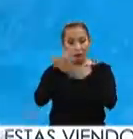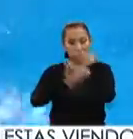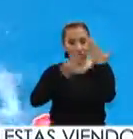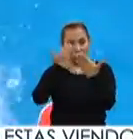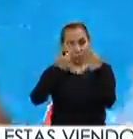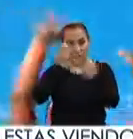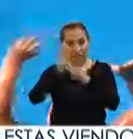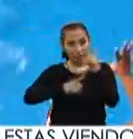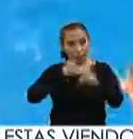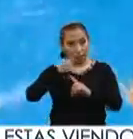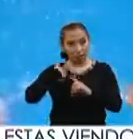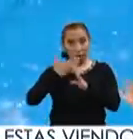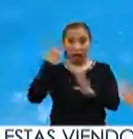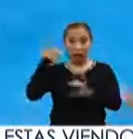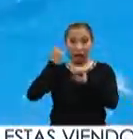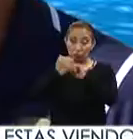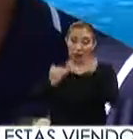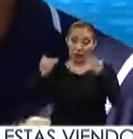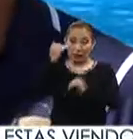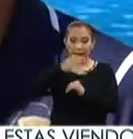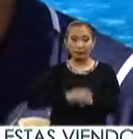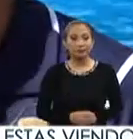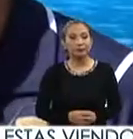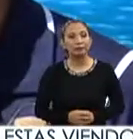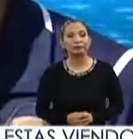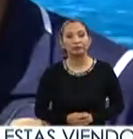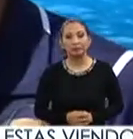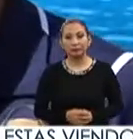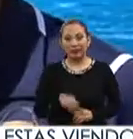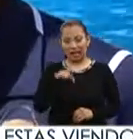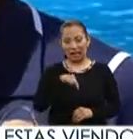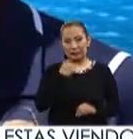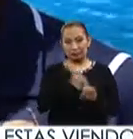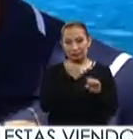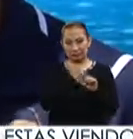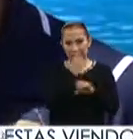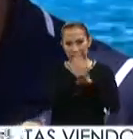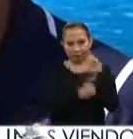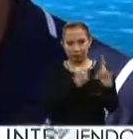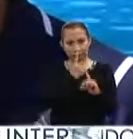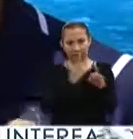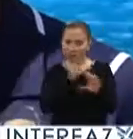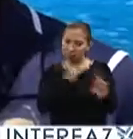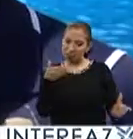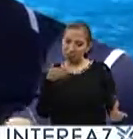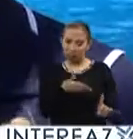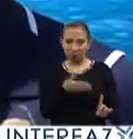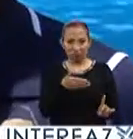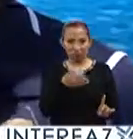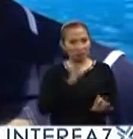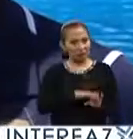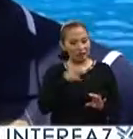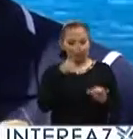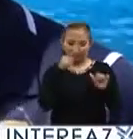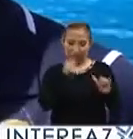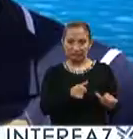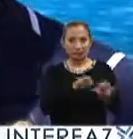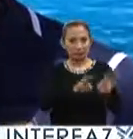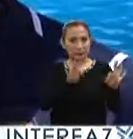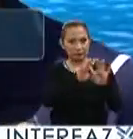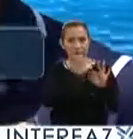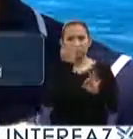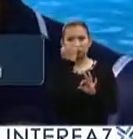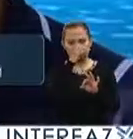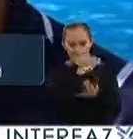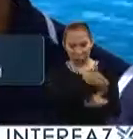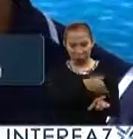estudiantes es mayor que hace algunos años. Nosotros en la práctica deportiva le damos mayor importancia a lo